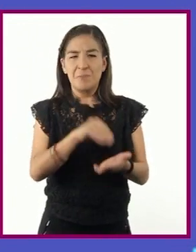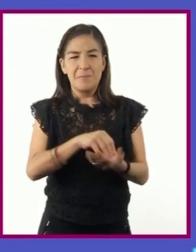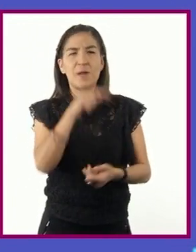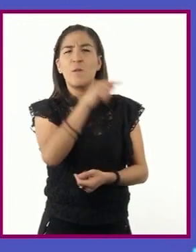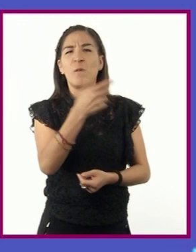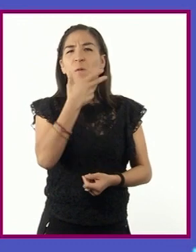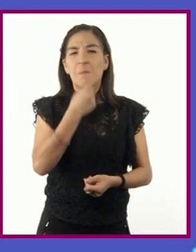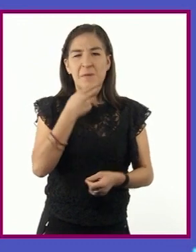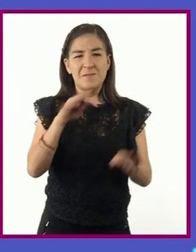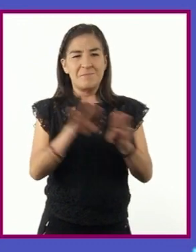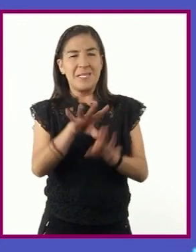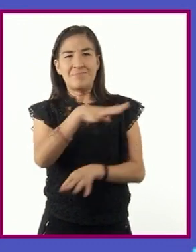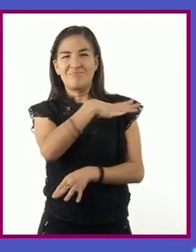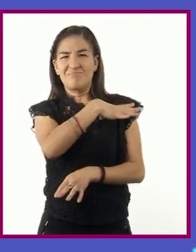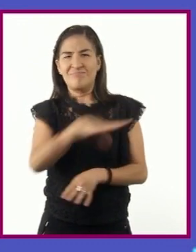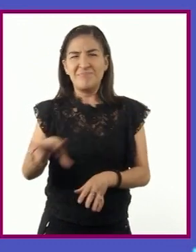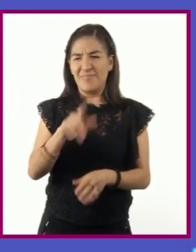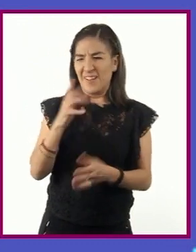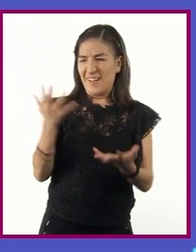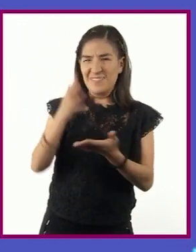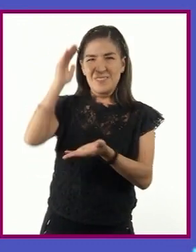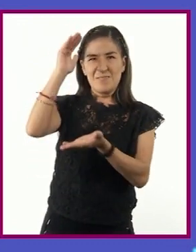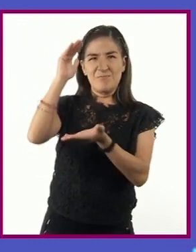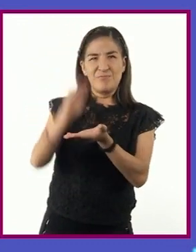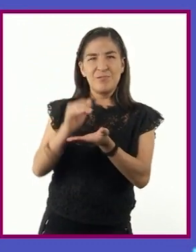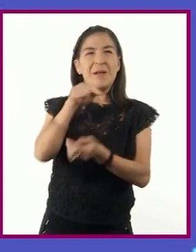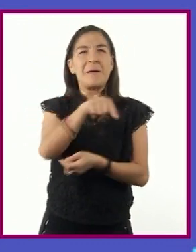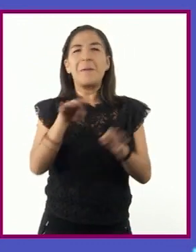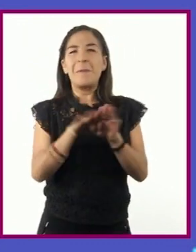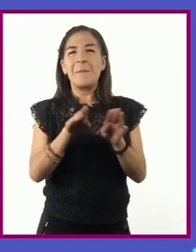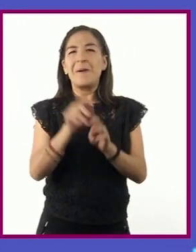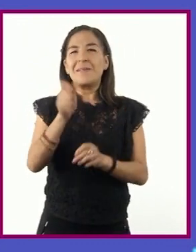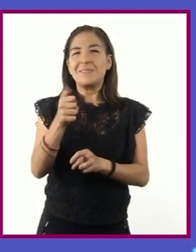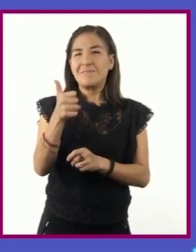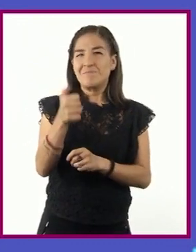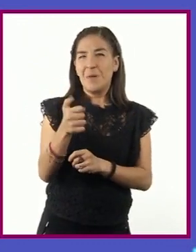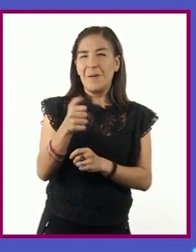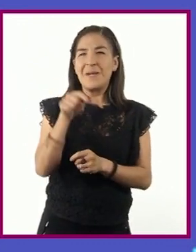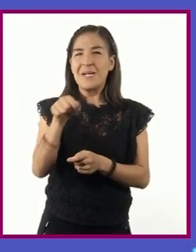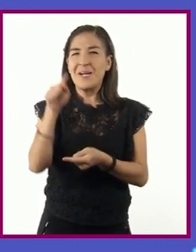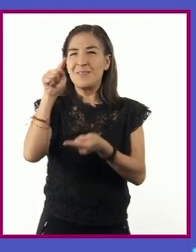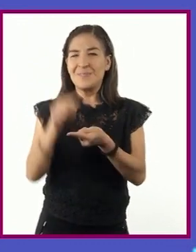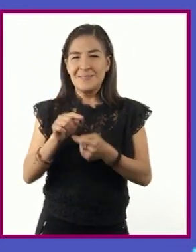hombre increíblemente encogido, Pulgarcito o Meñique,